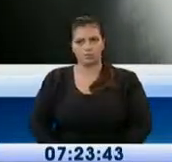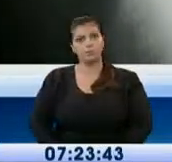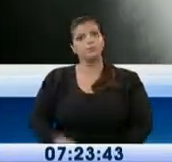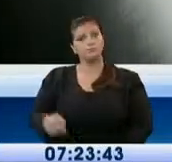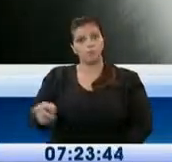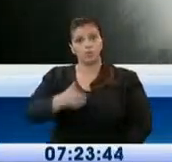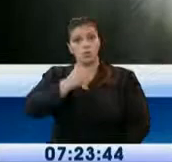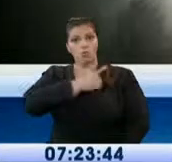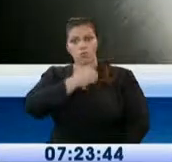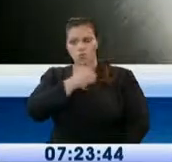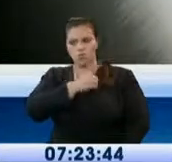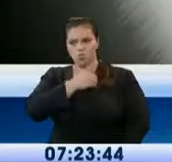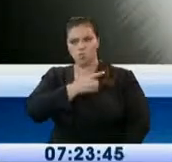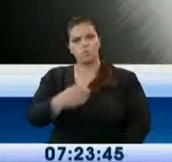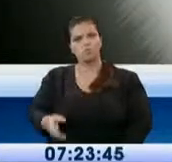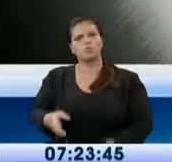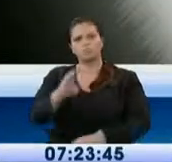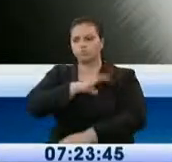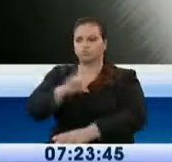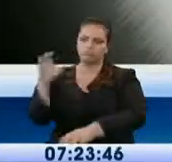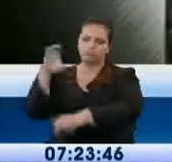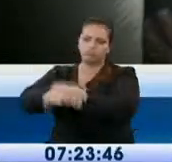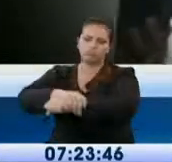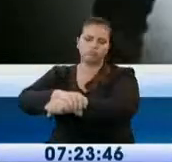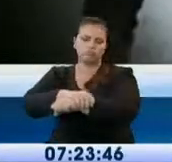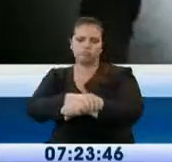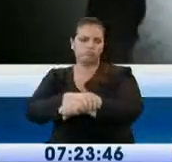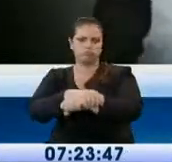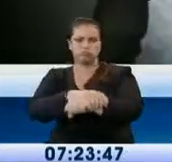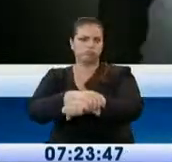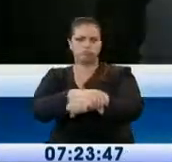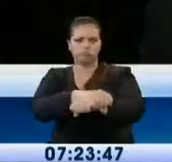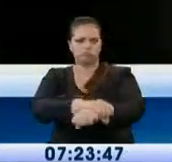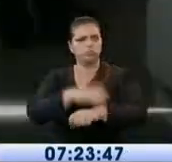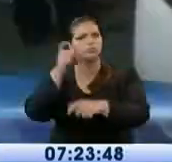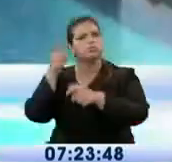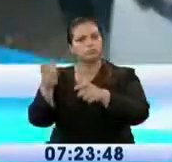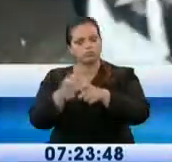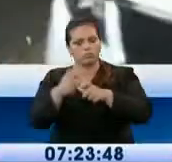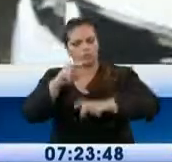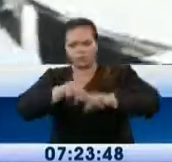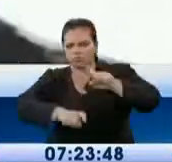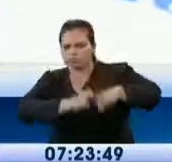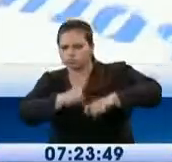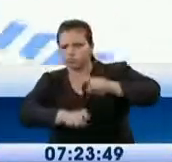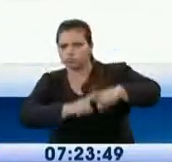investigaciones, situación que originó la reacción de la comunidad.